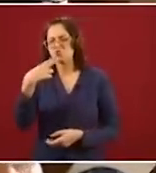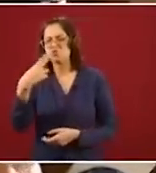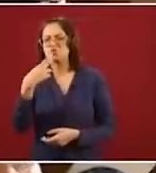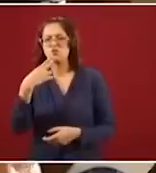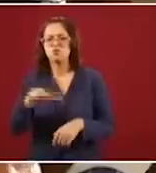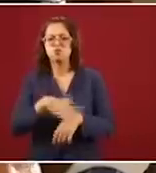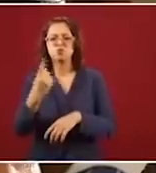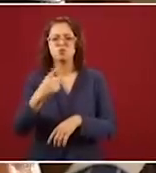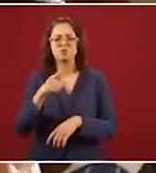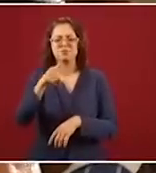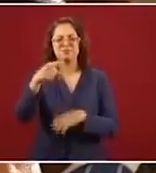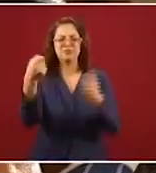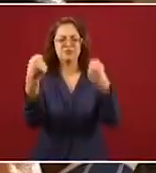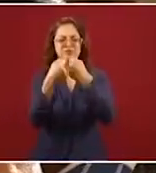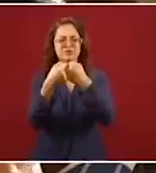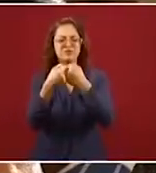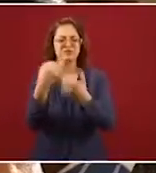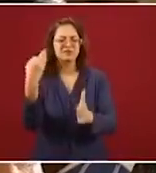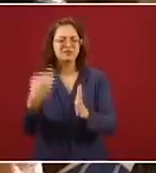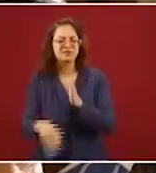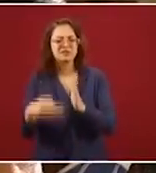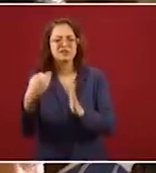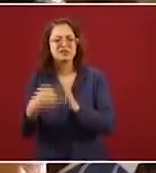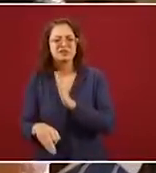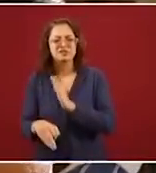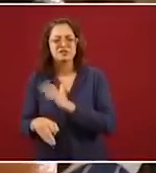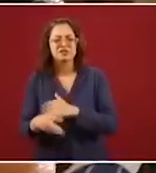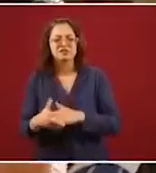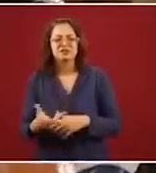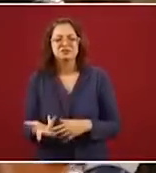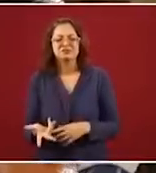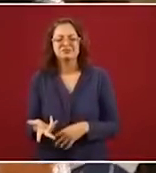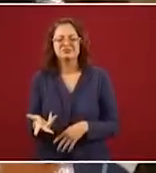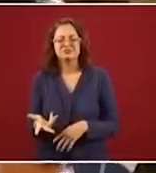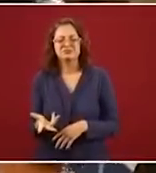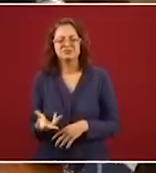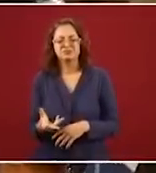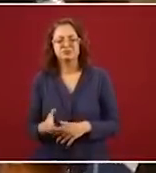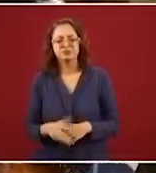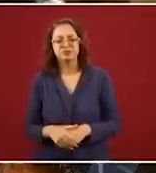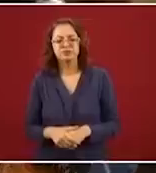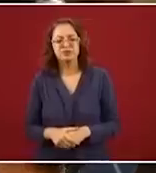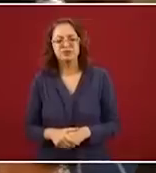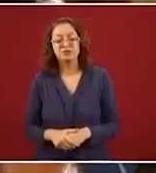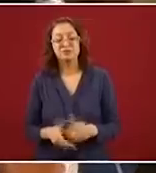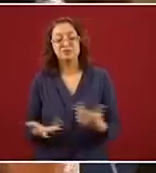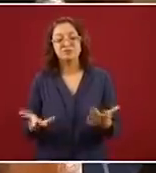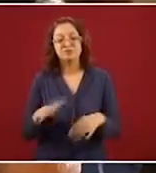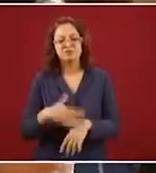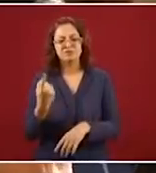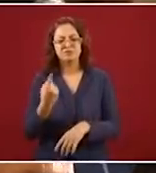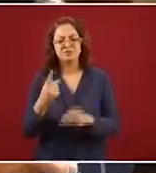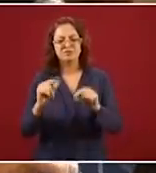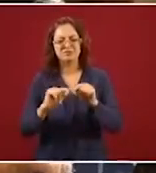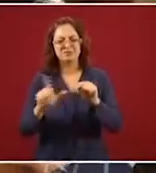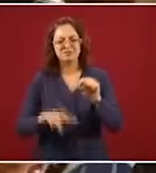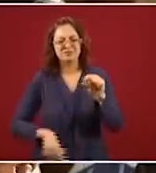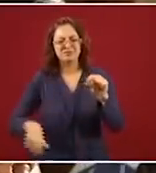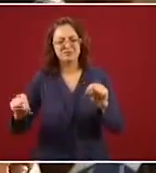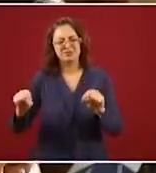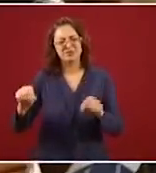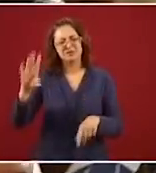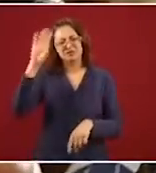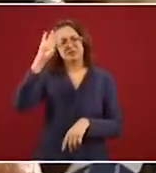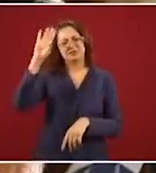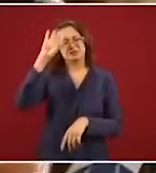y como están todos los reportes, es una barbaridad todos los municipios, en todo a largo y ancho del país, en los 2.500 municipios,